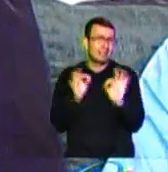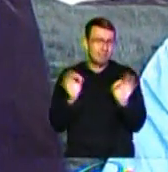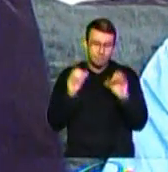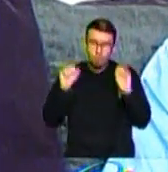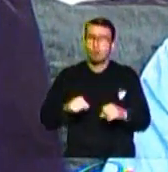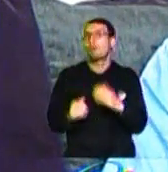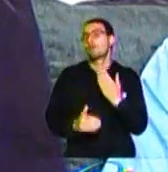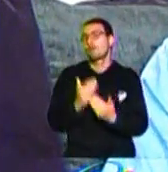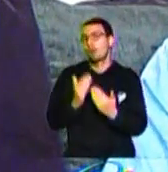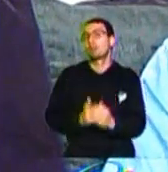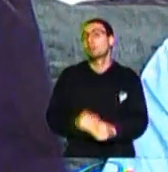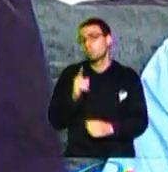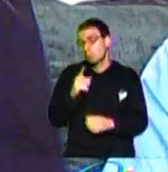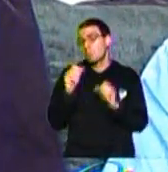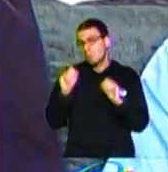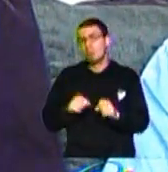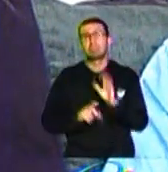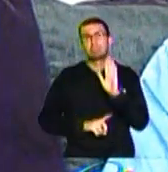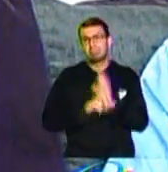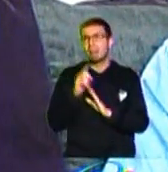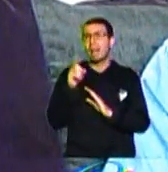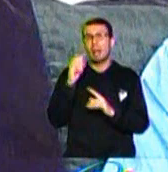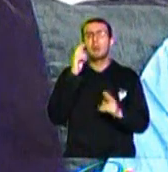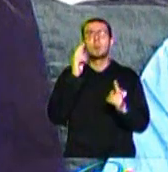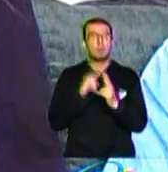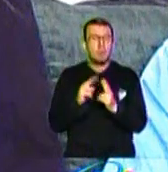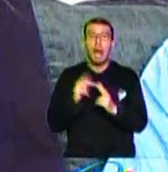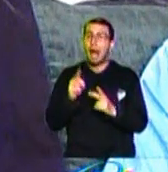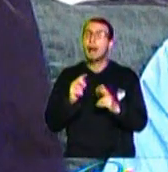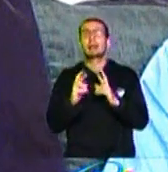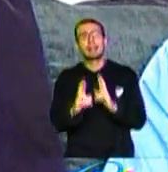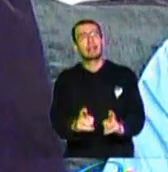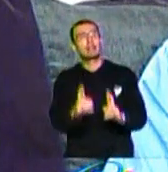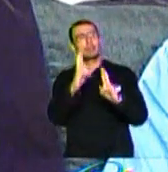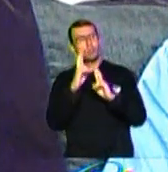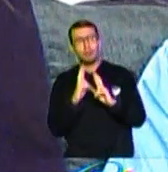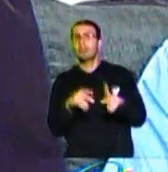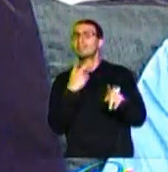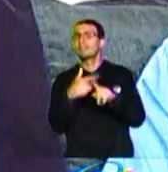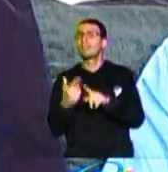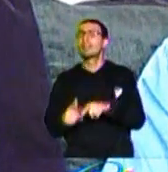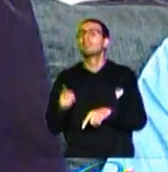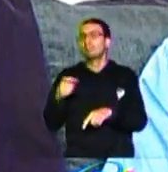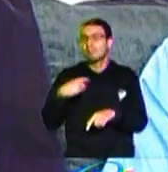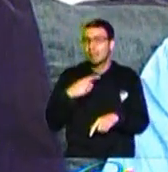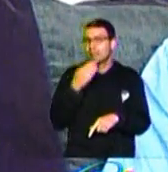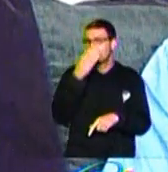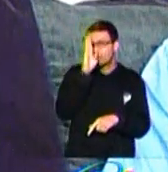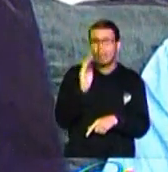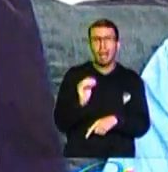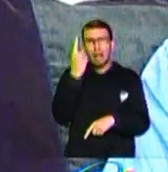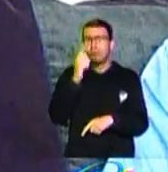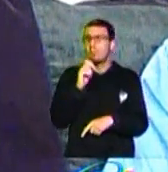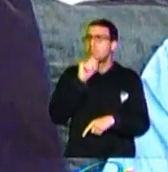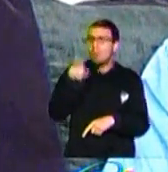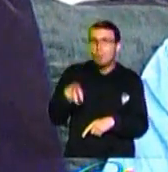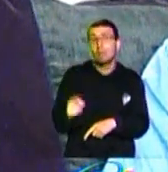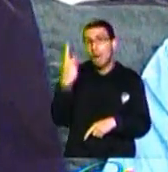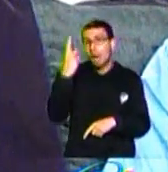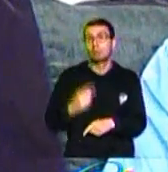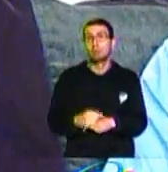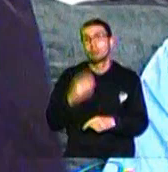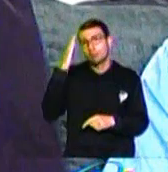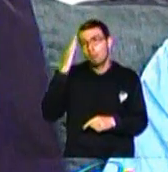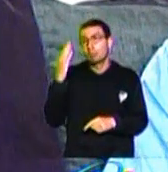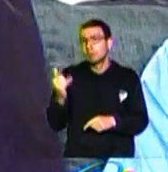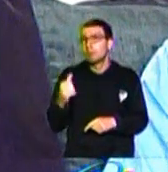ustedes puedan recibir las respuestas de todas estas inquietudes. Alertarlos, eso sí, del peligro